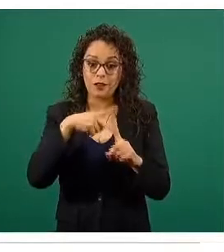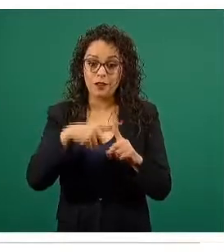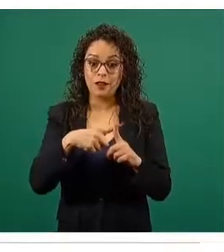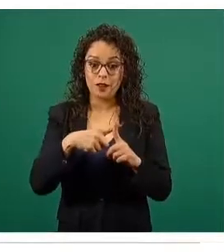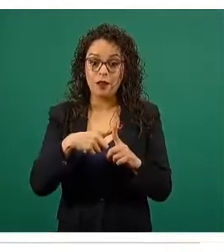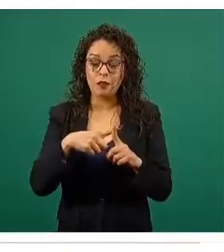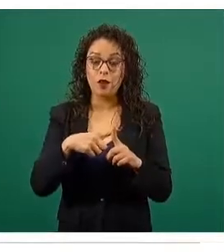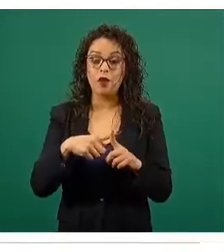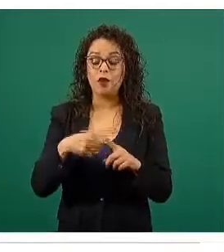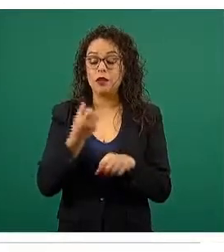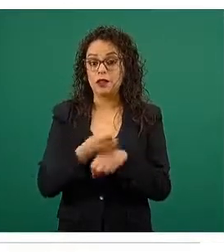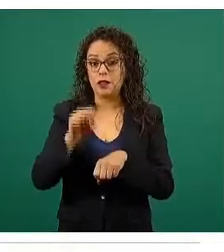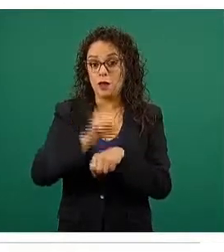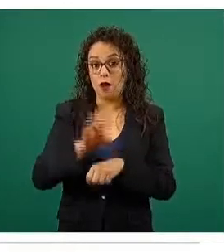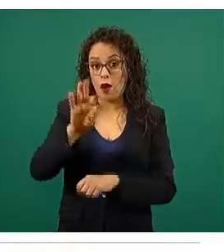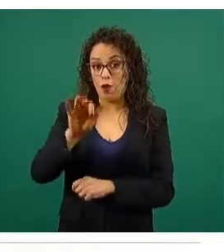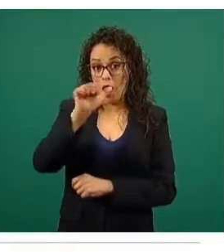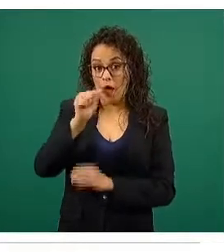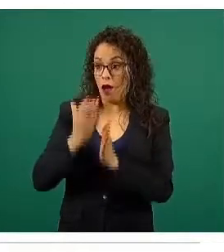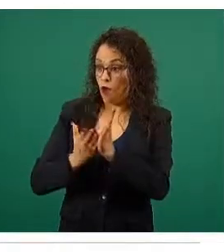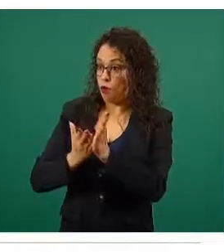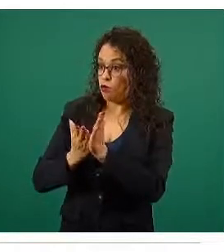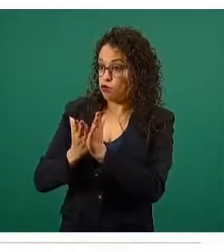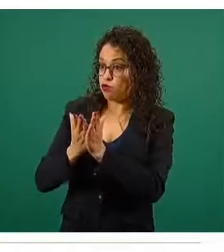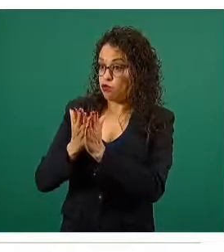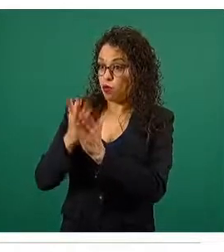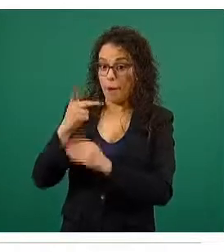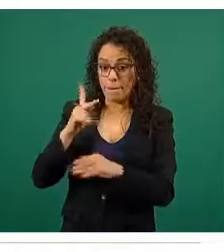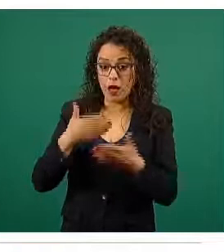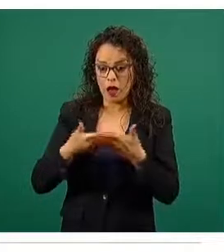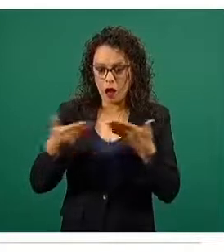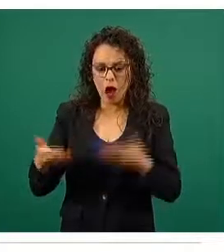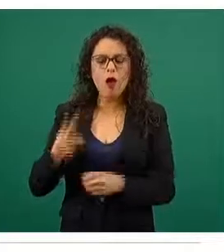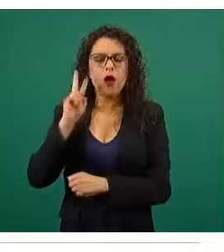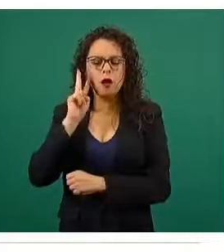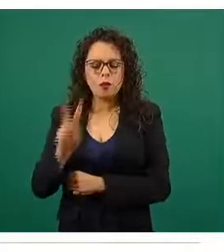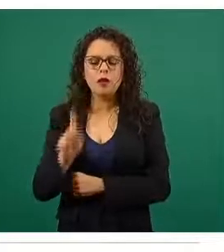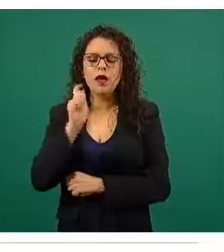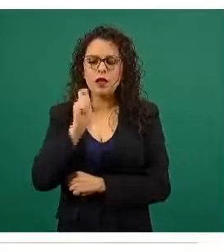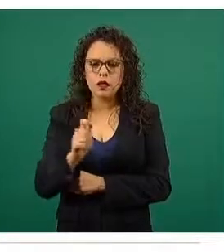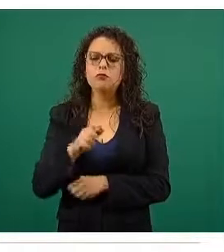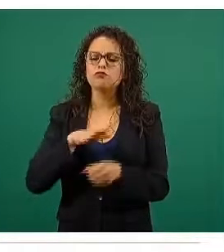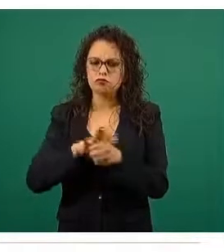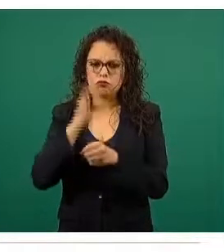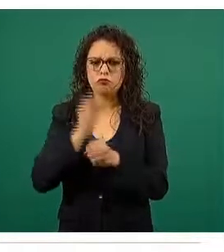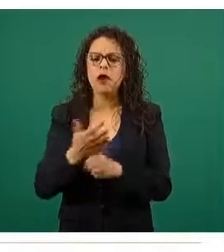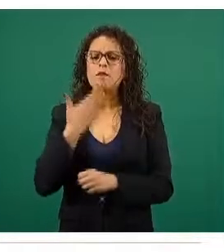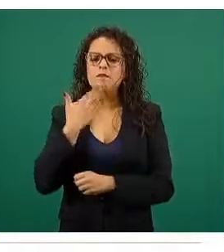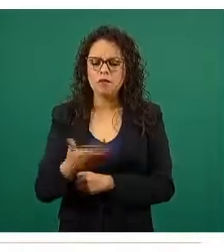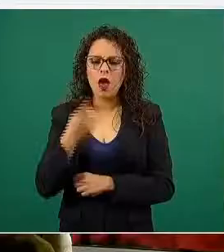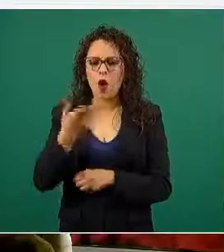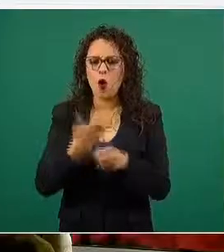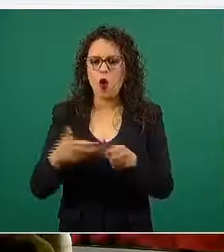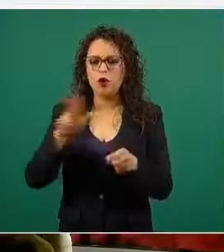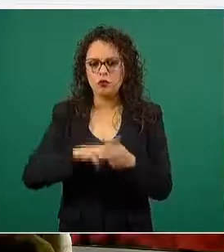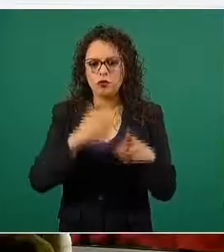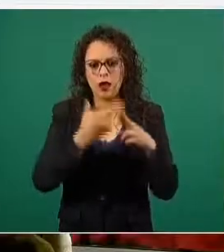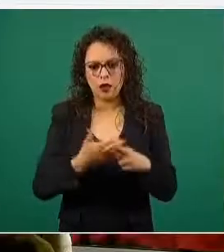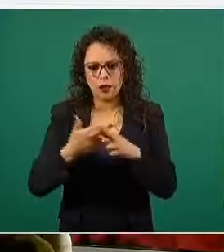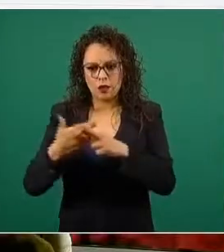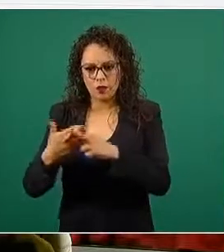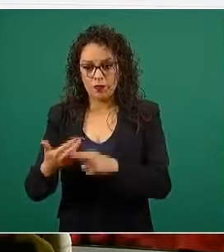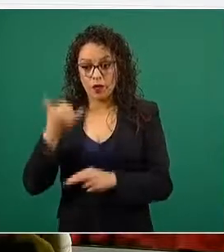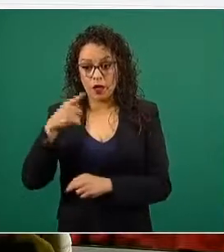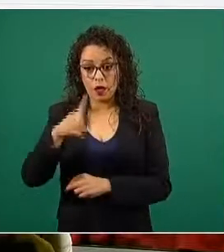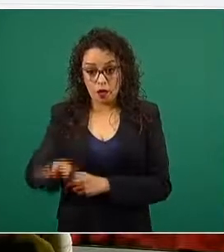la semana 46, se ha mantenido con buena reserva hospitalaria. La siguiente, y vemos cómo no está en una